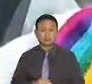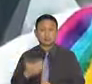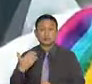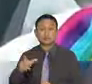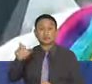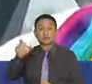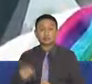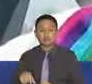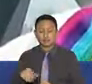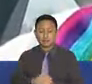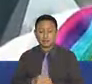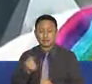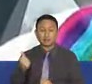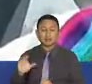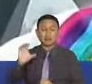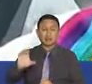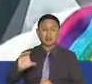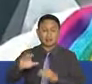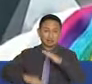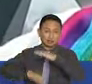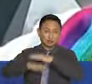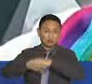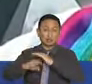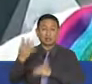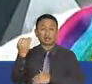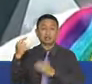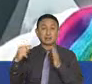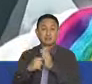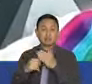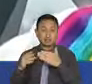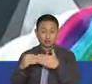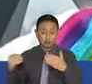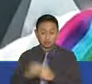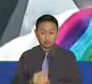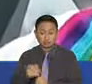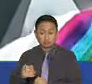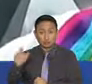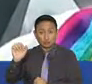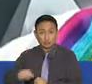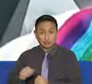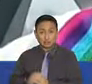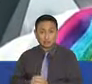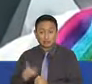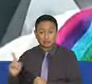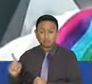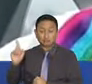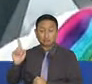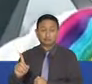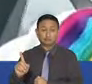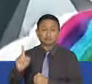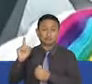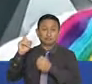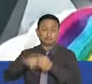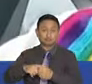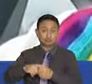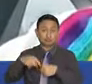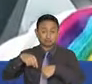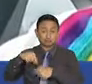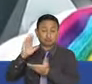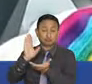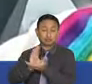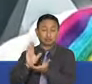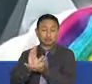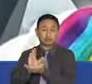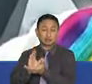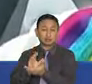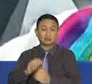minorista que no tenga un capital Más allá de Catorce mil dólares es considerado como tal Y tiene que